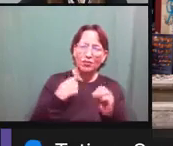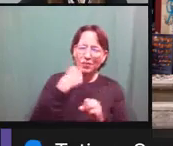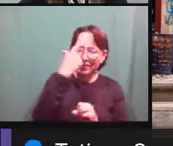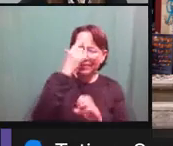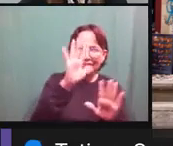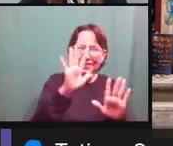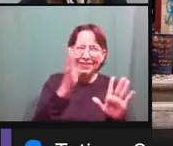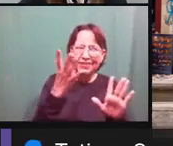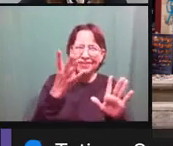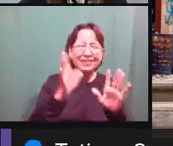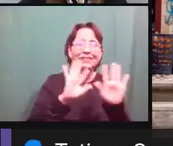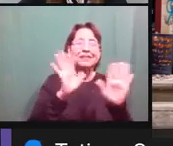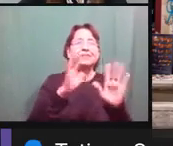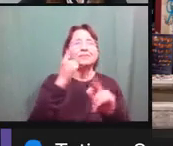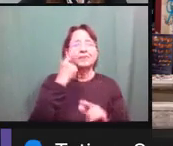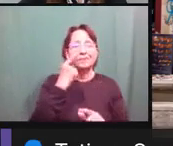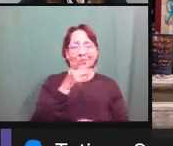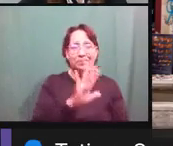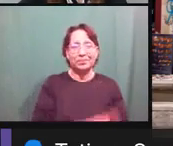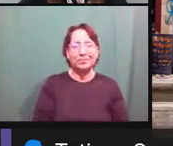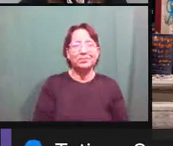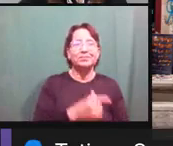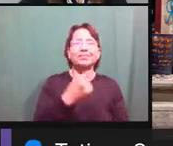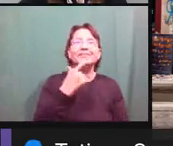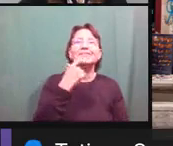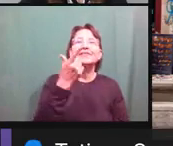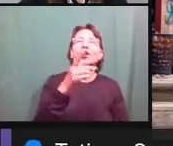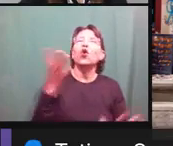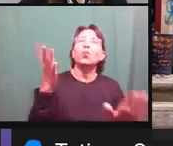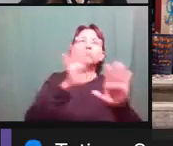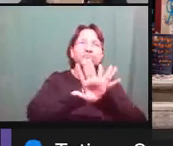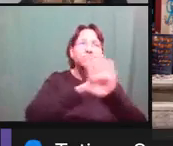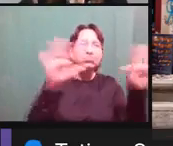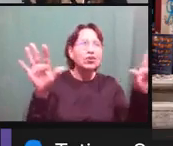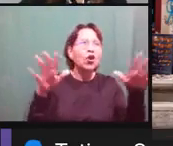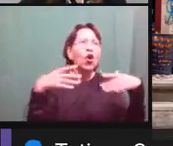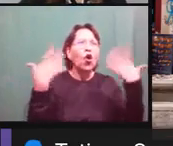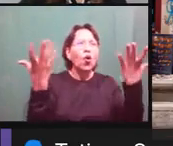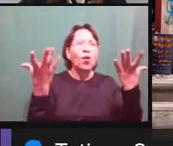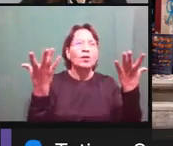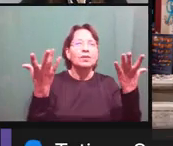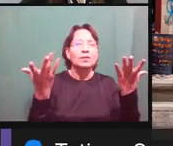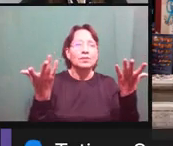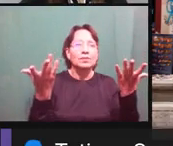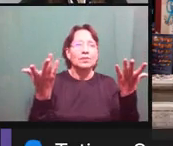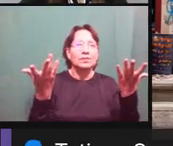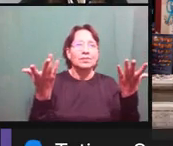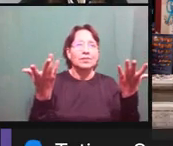lo que pensamos del paisaje. De la sobreexposición. Sí, sí, sí, exacto, la sobreexposición del paisaje, ¿no? ¿Cómo evitarla?